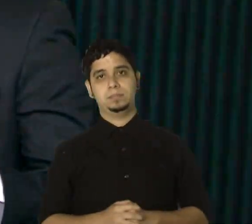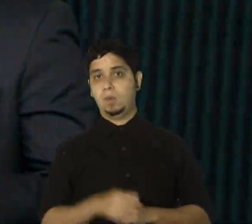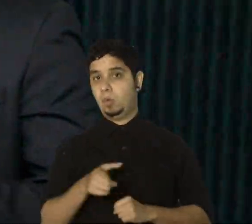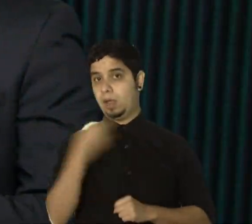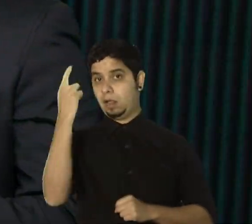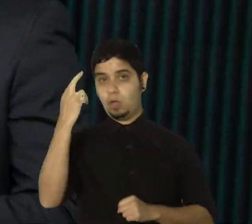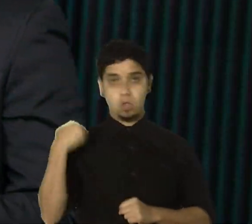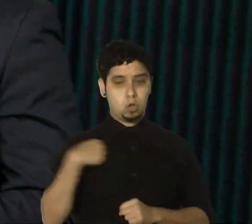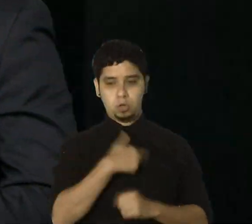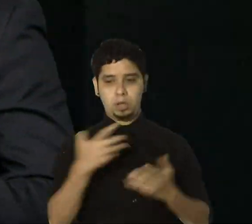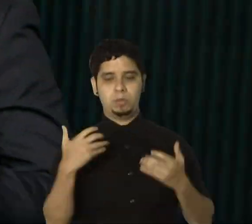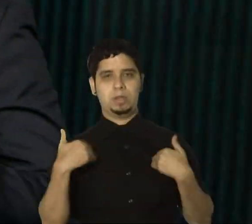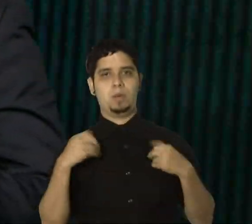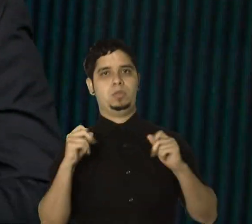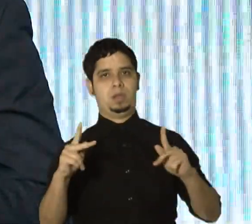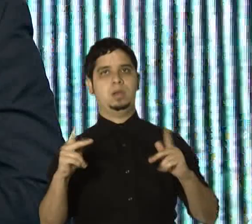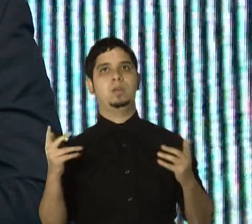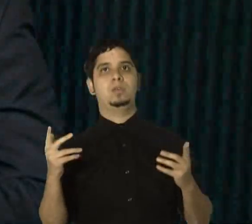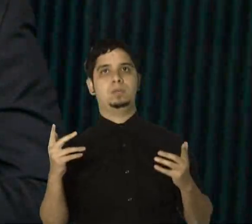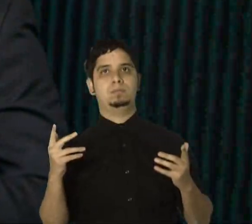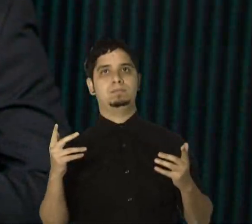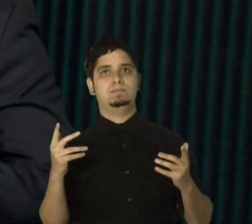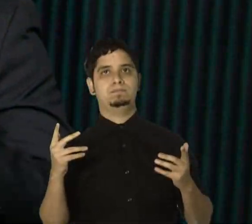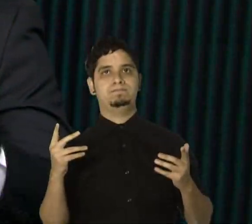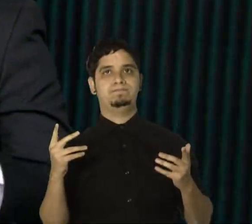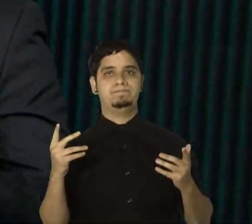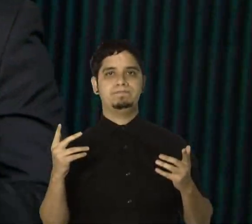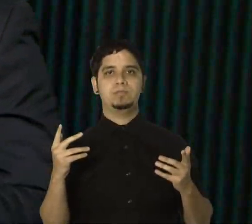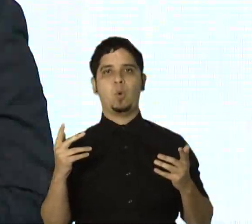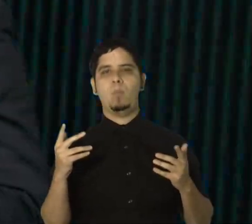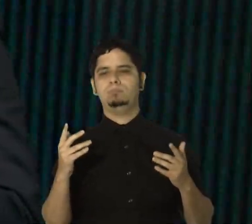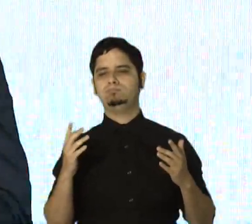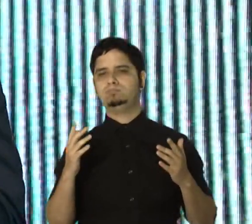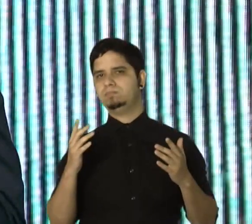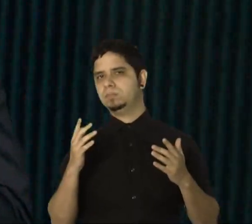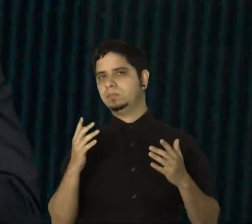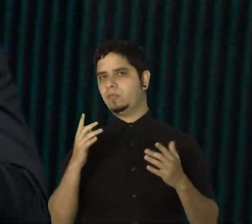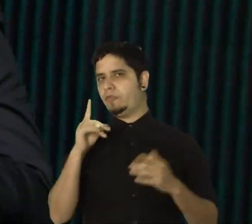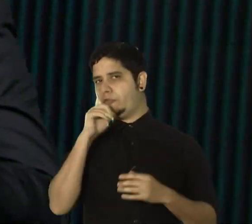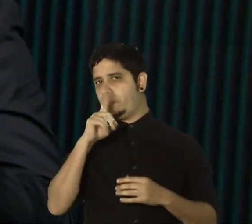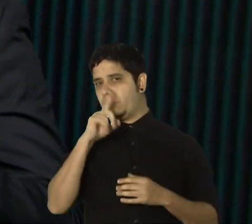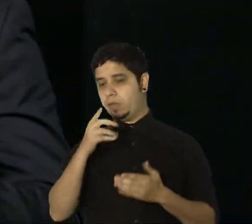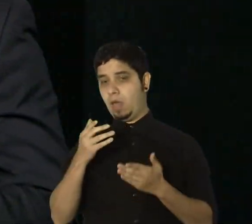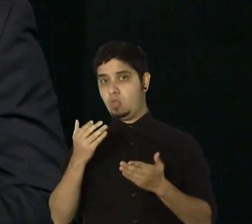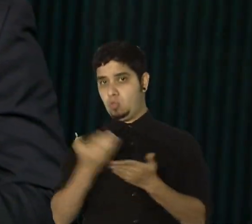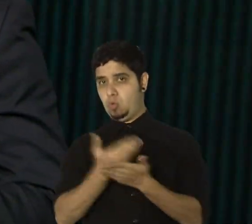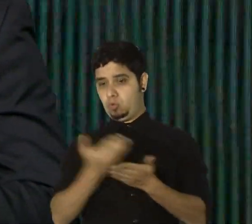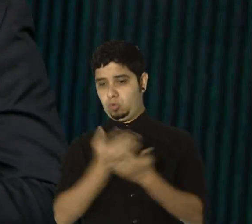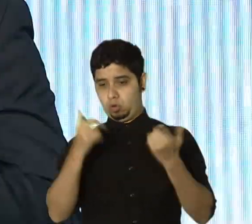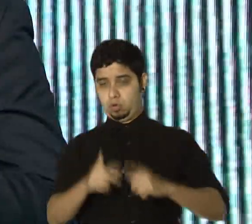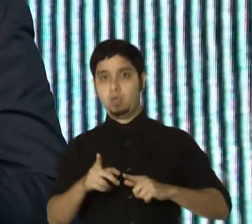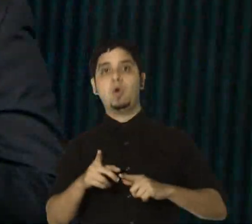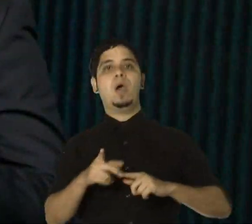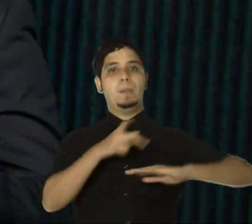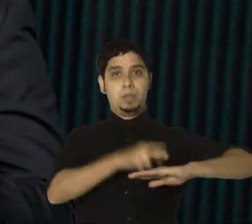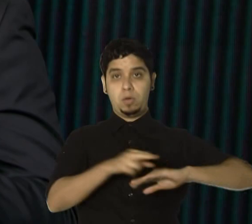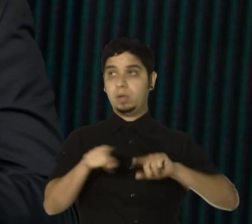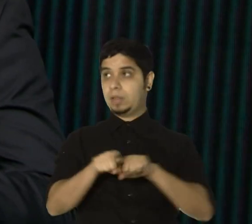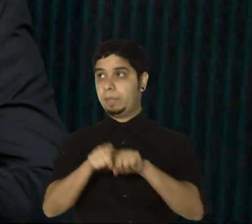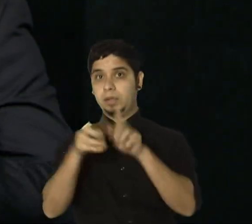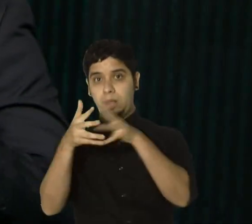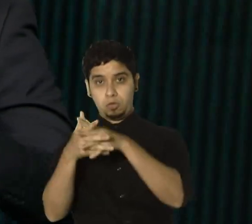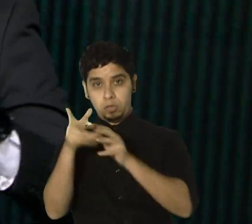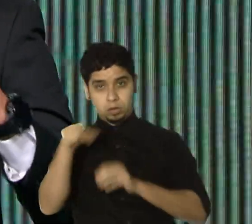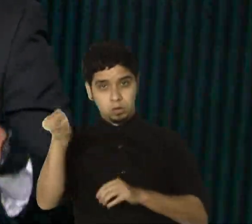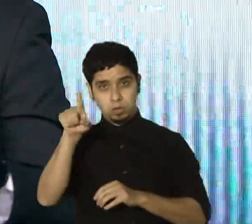queríamos tener esta oportunidad para hablarles de un esquema nuevo que se está viendo en Puerto Rico y en los Estados Unidos que nos está afectando significantemente y